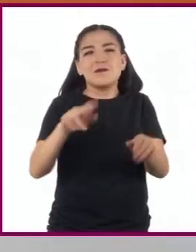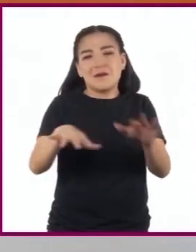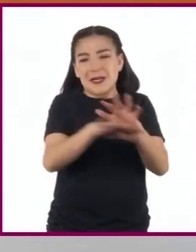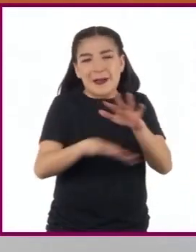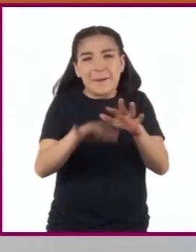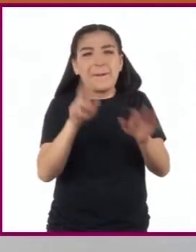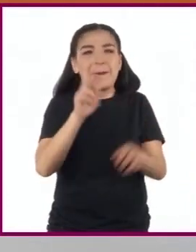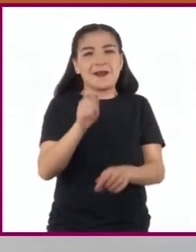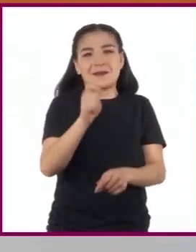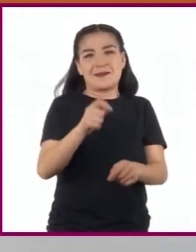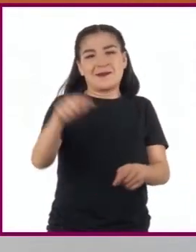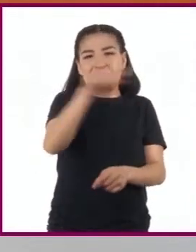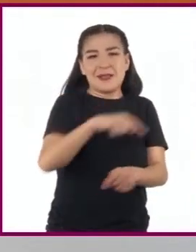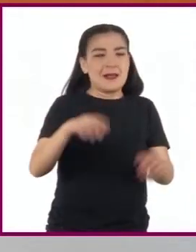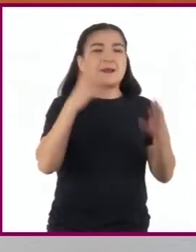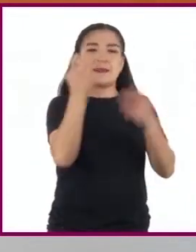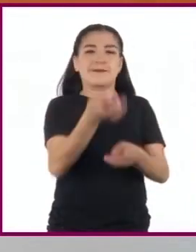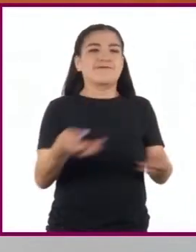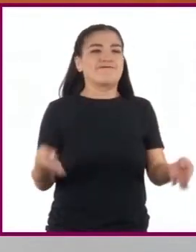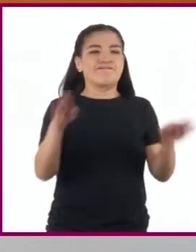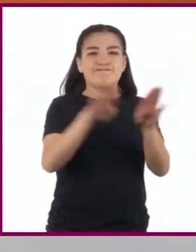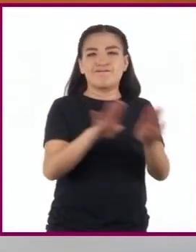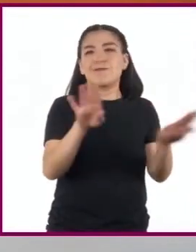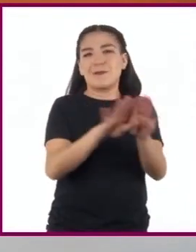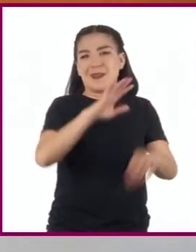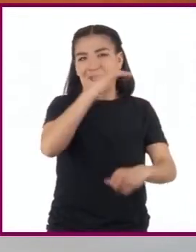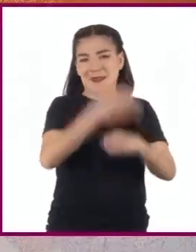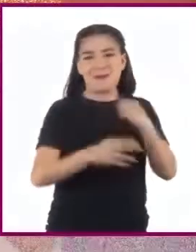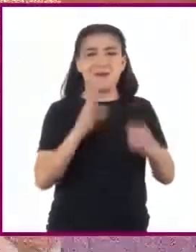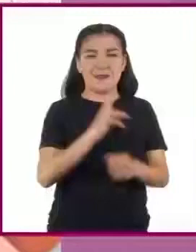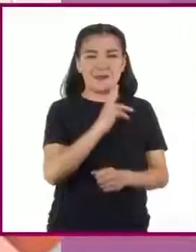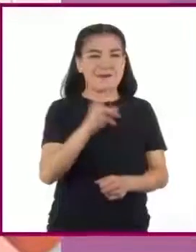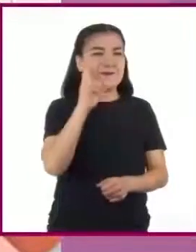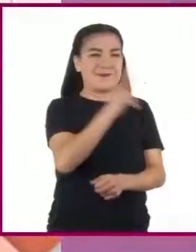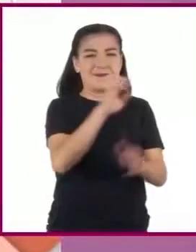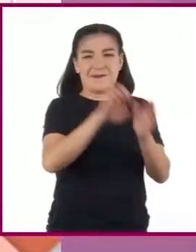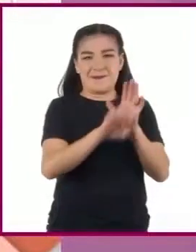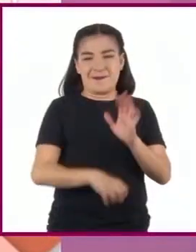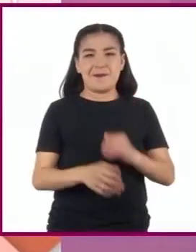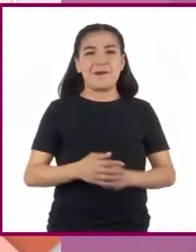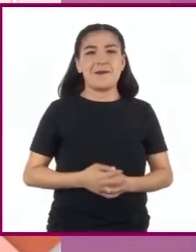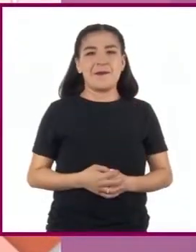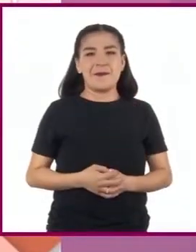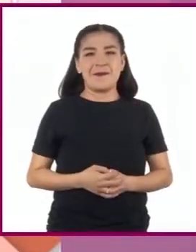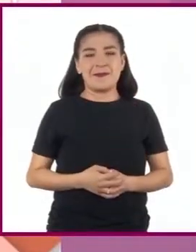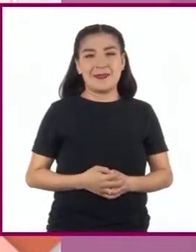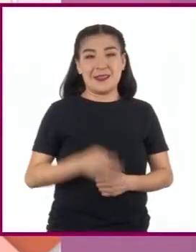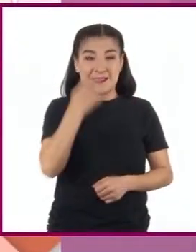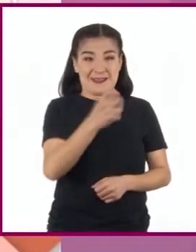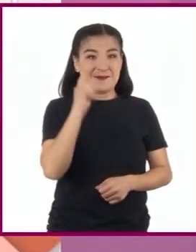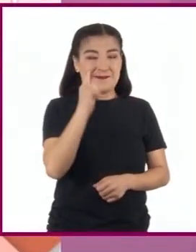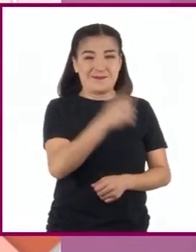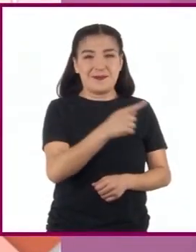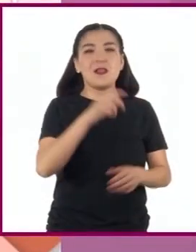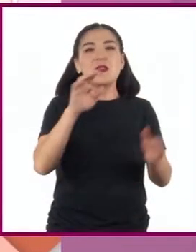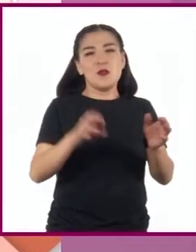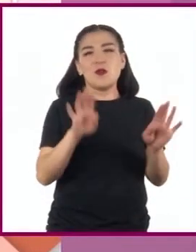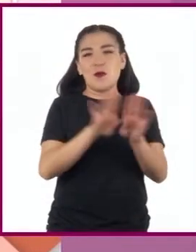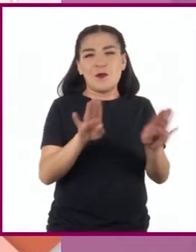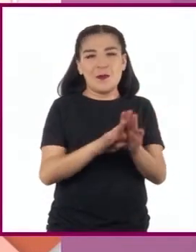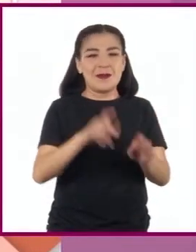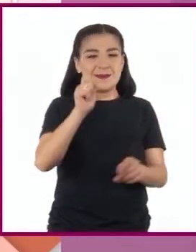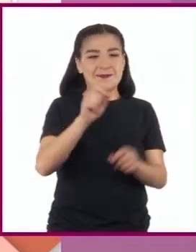acontecimiento y se da cierre al hecho. Veamos el siguiente ejemplo. En esta noticia se señala